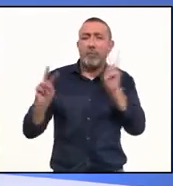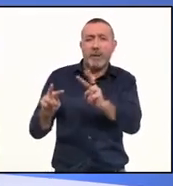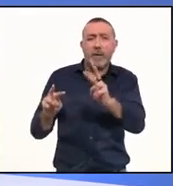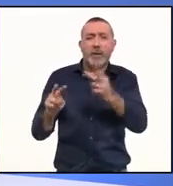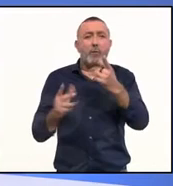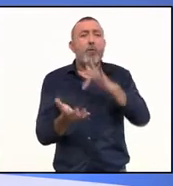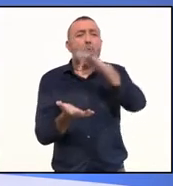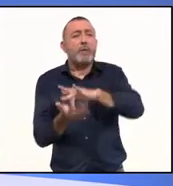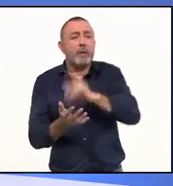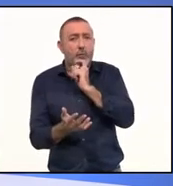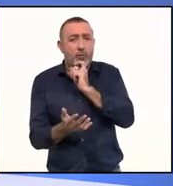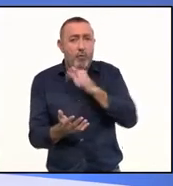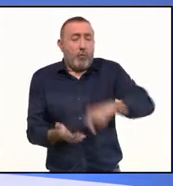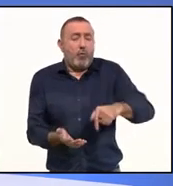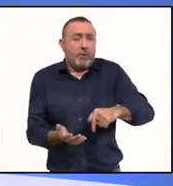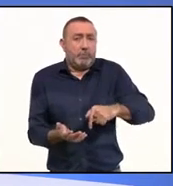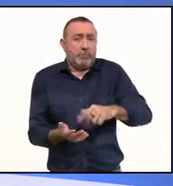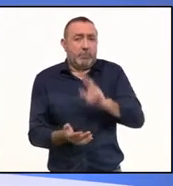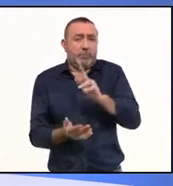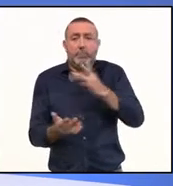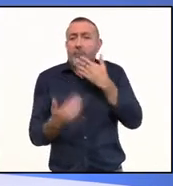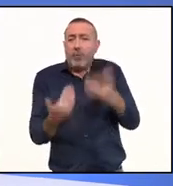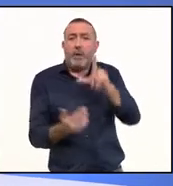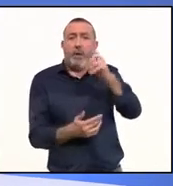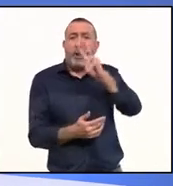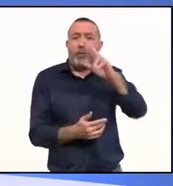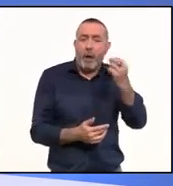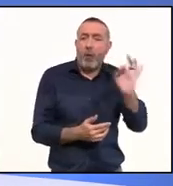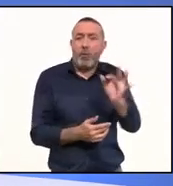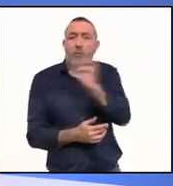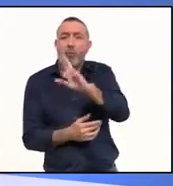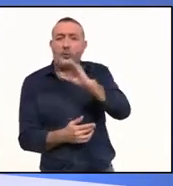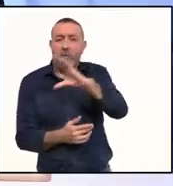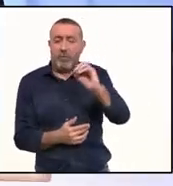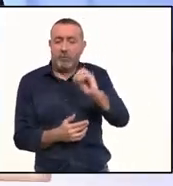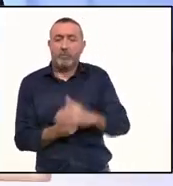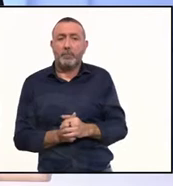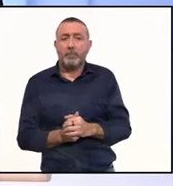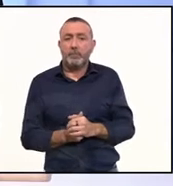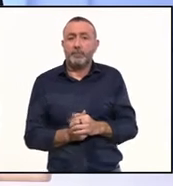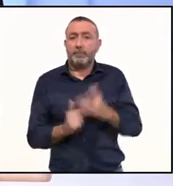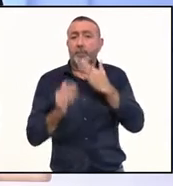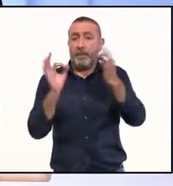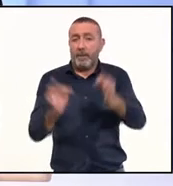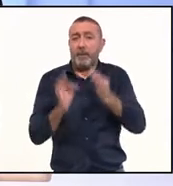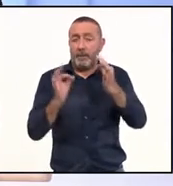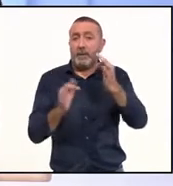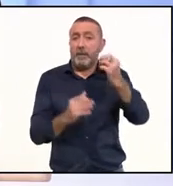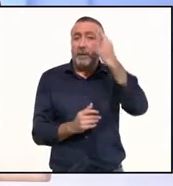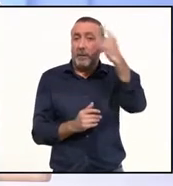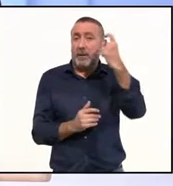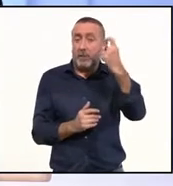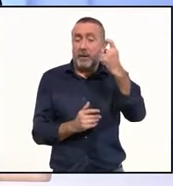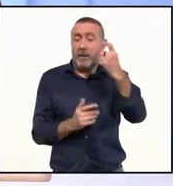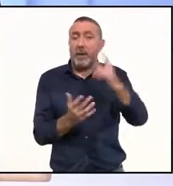la de hoy por ejemplo laura o rocío laura bueno yo creo que siempre hay que acordarse este día mientras siga habiendo mujeres